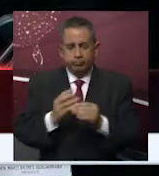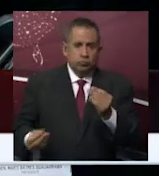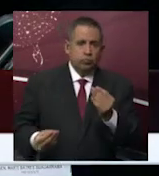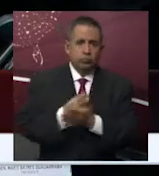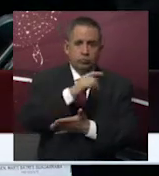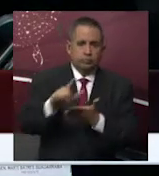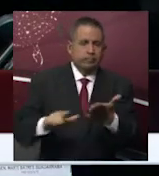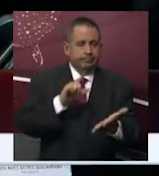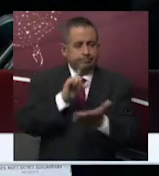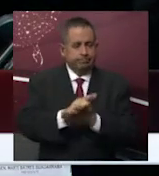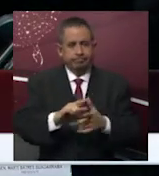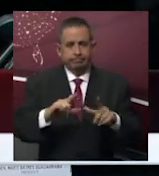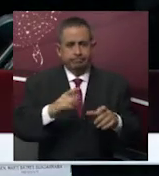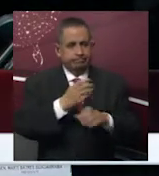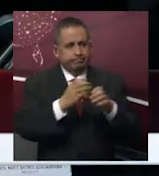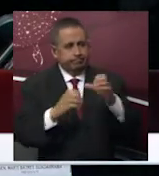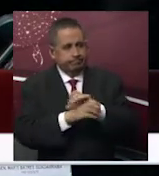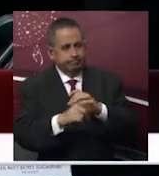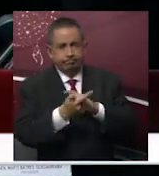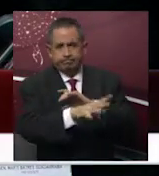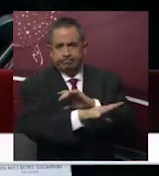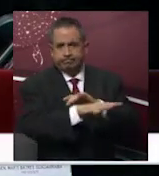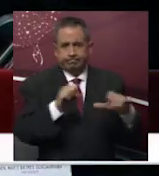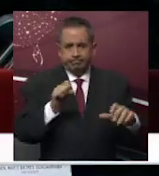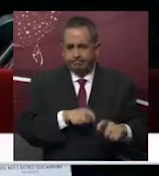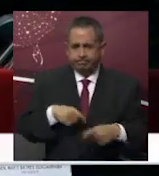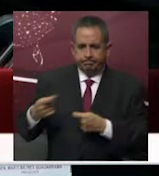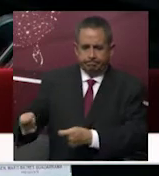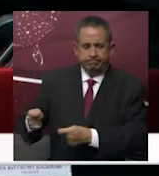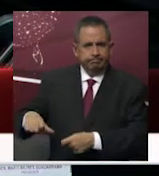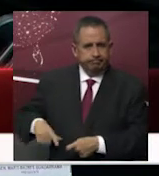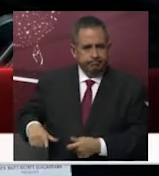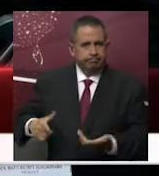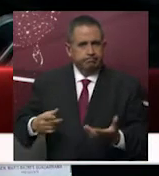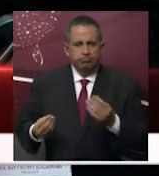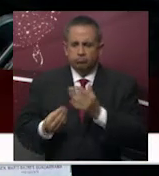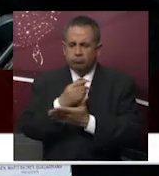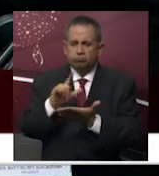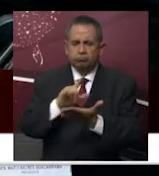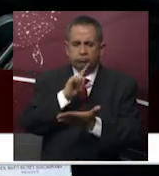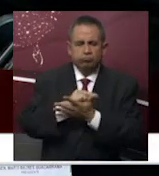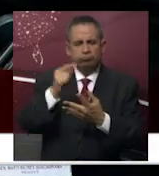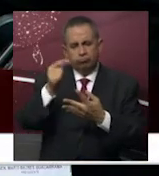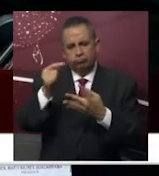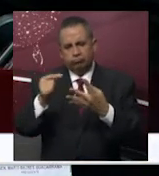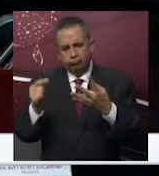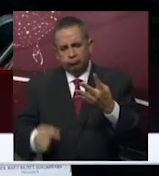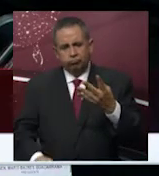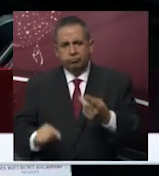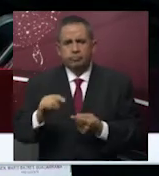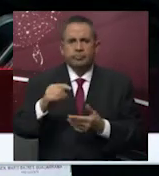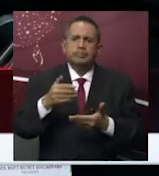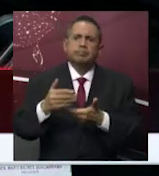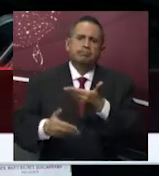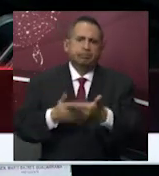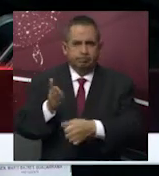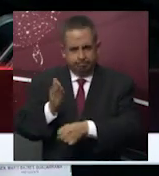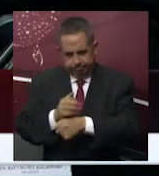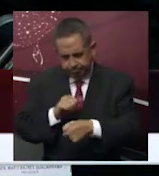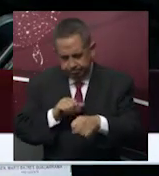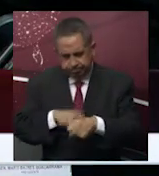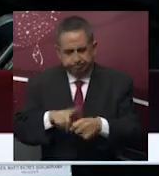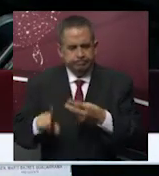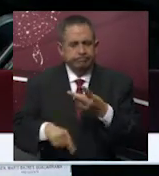la Ley Nacional de Extinción de Dominio y se reforman y adicionan diversas disposiciones del Código Nacional de Procedimientos